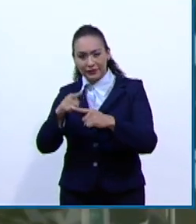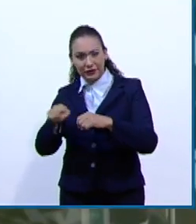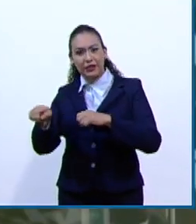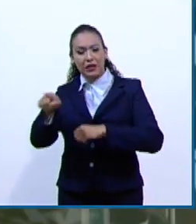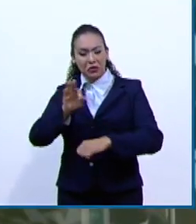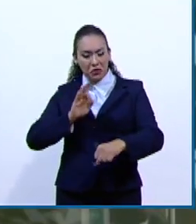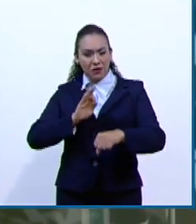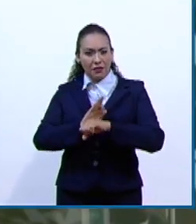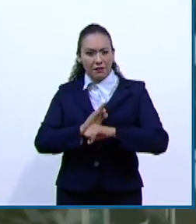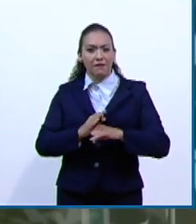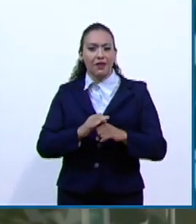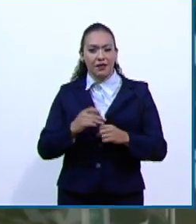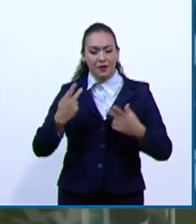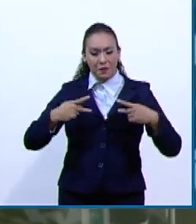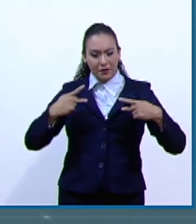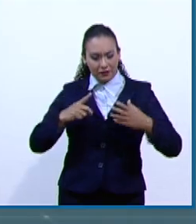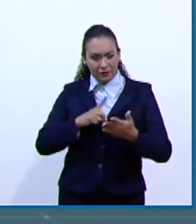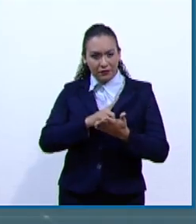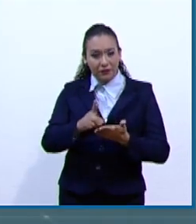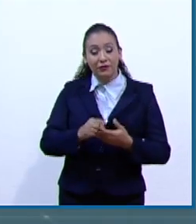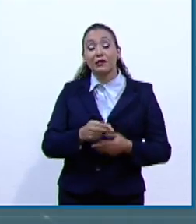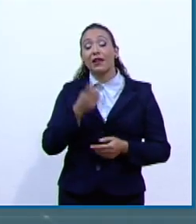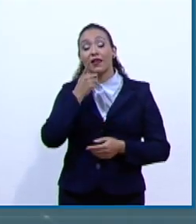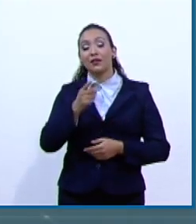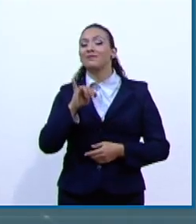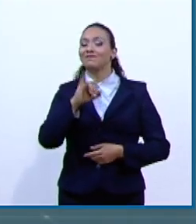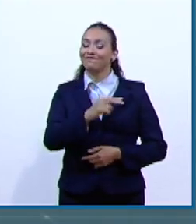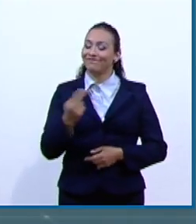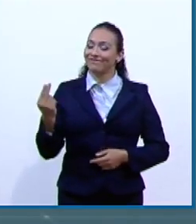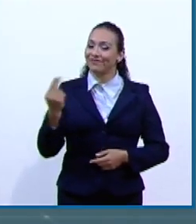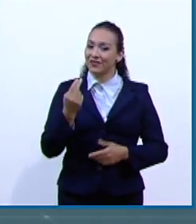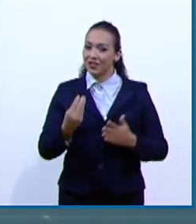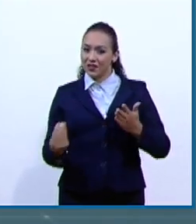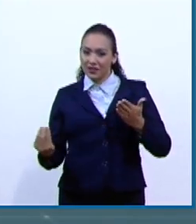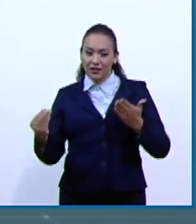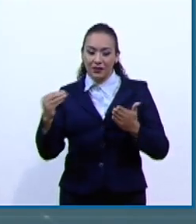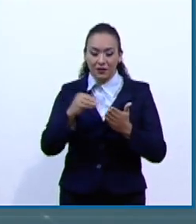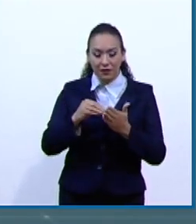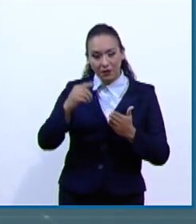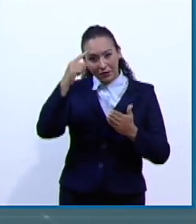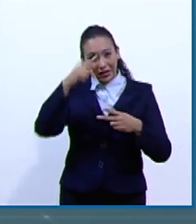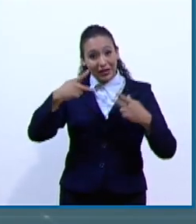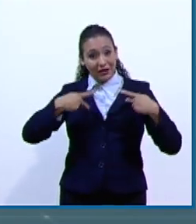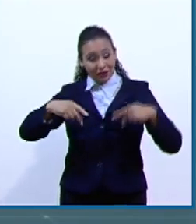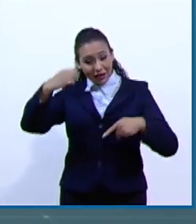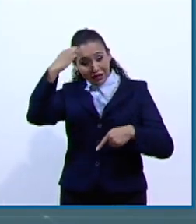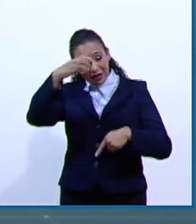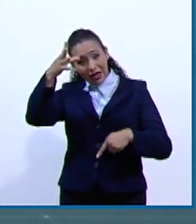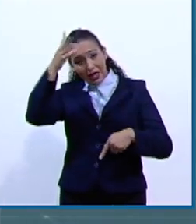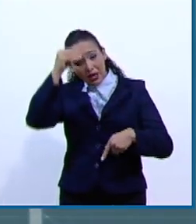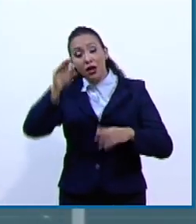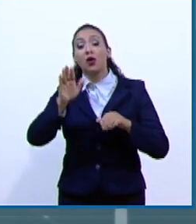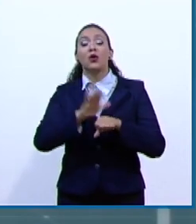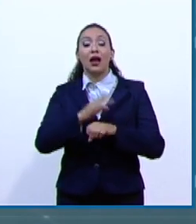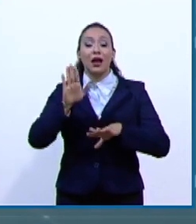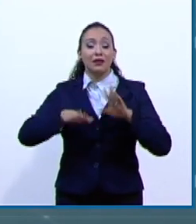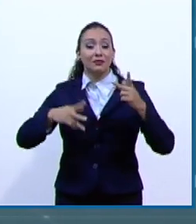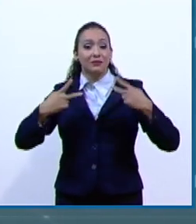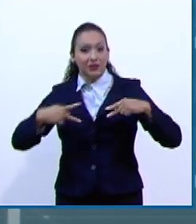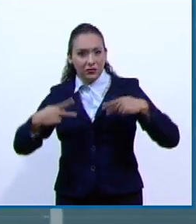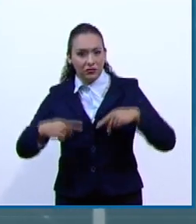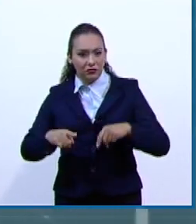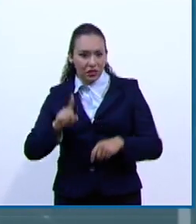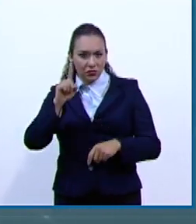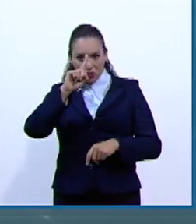se resaltó la importancia de contar con espacios de intercambio y reflexión sobre las experiencias de quienes forman parte de la Asesoría